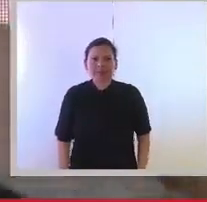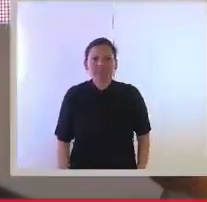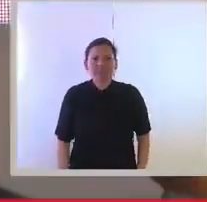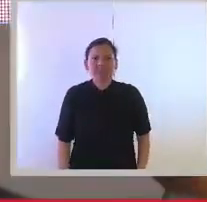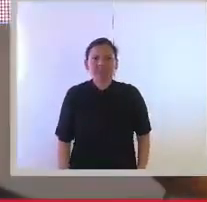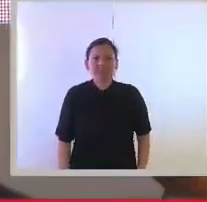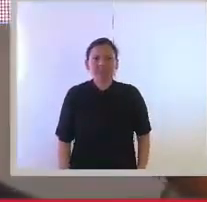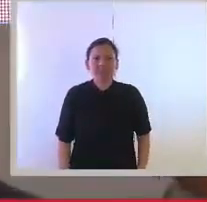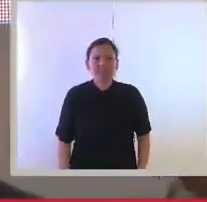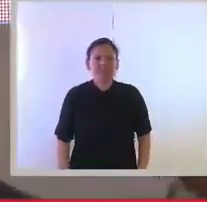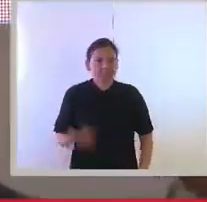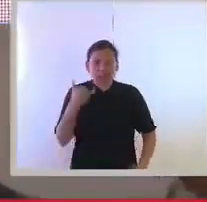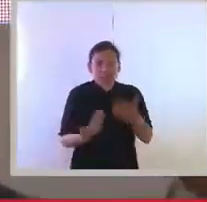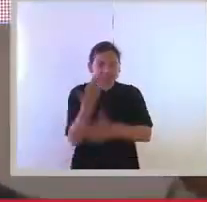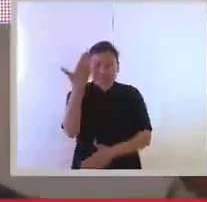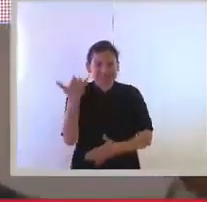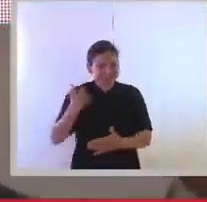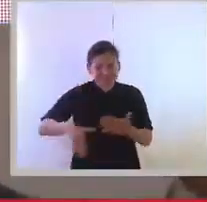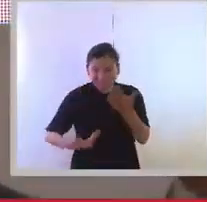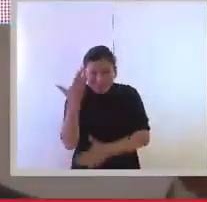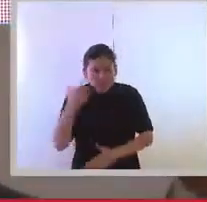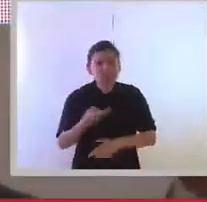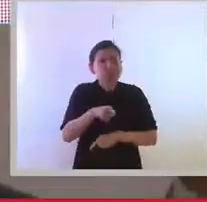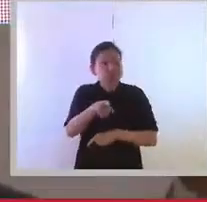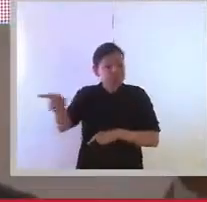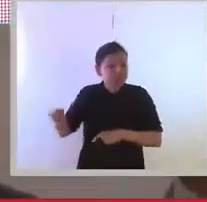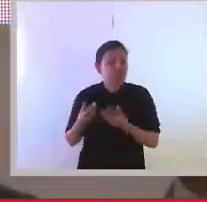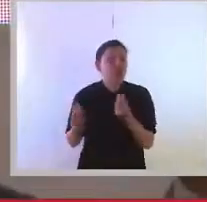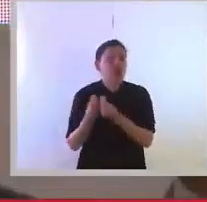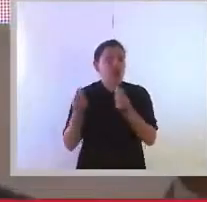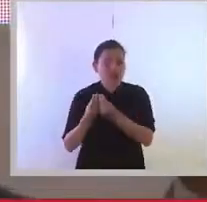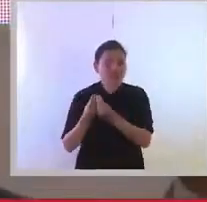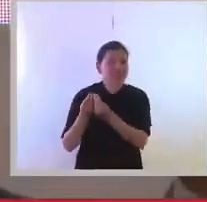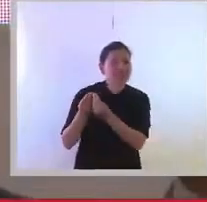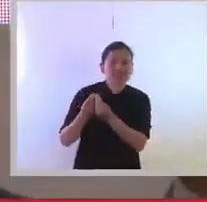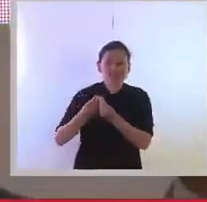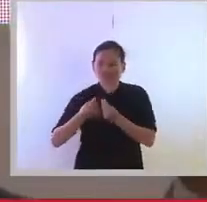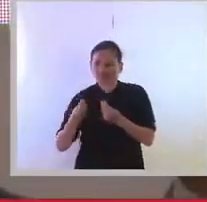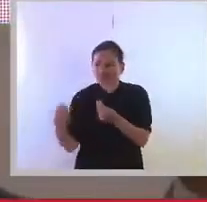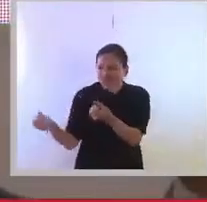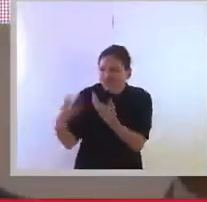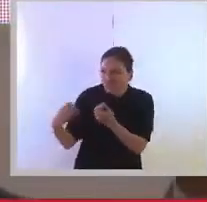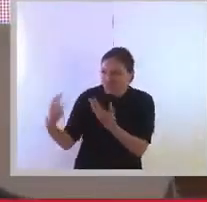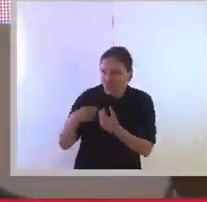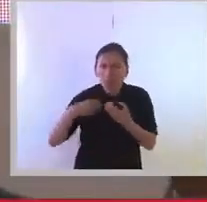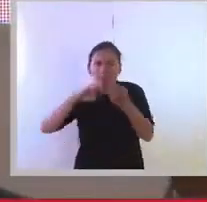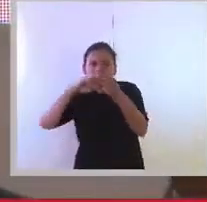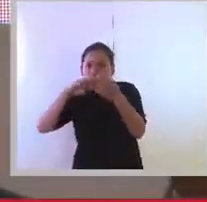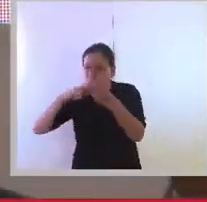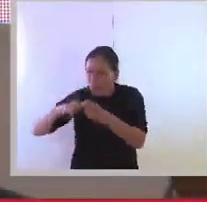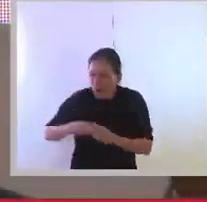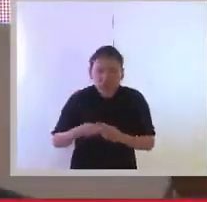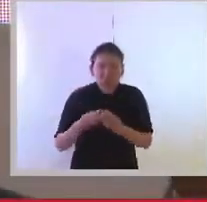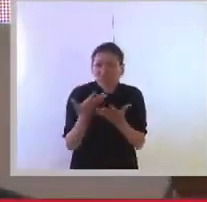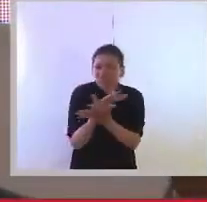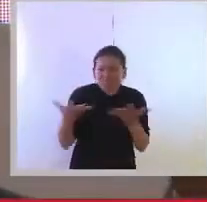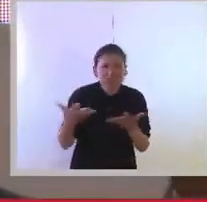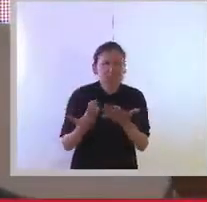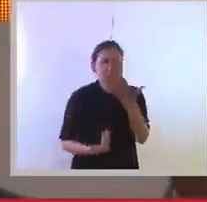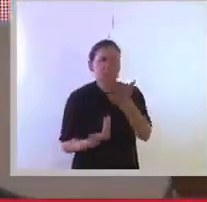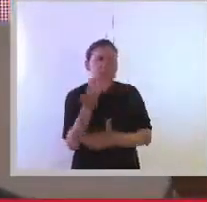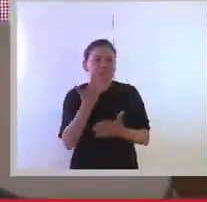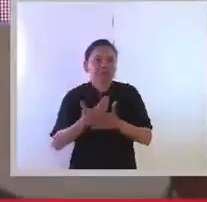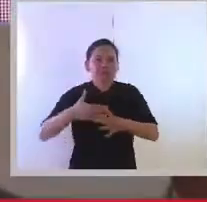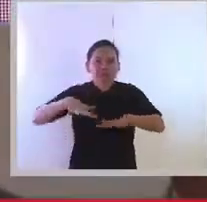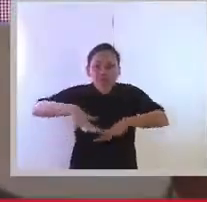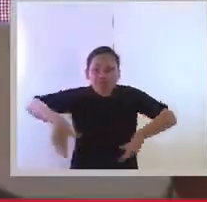Entonces, ya empezamos, aquí mis colegas me van trazando las líneas y los problemas. Vamos a empezar a hacer estos centros